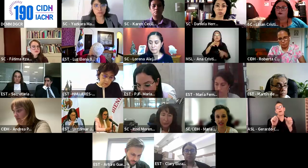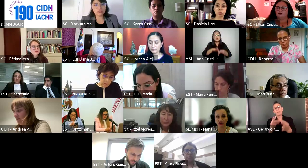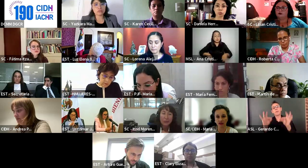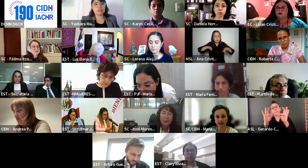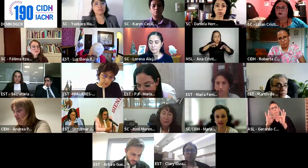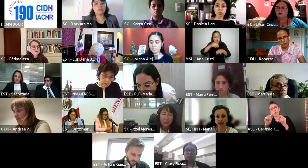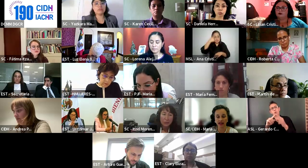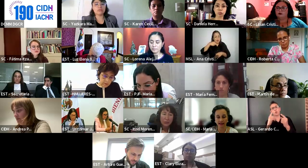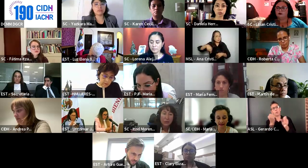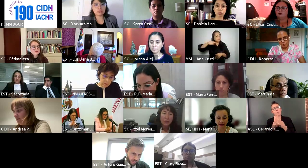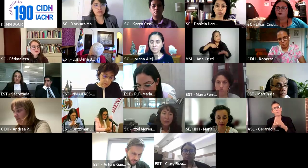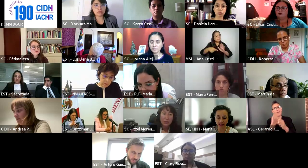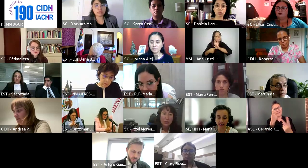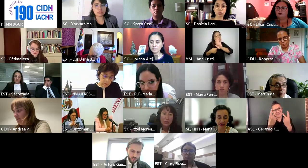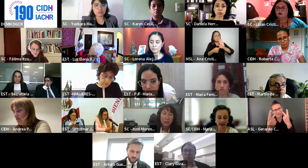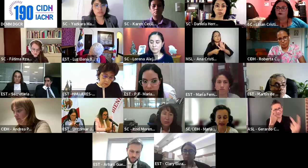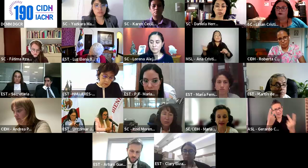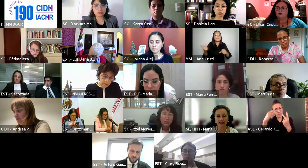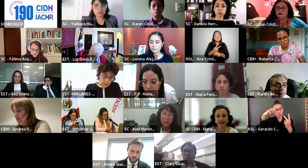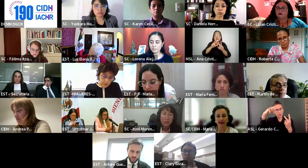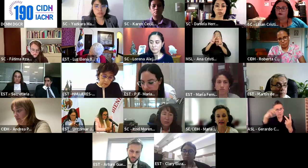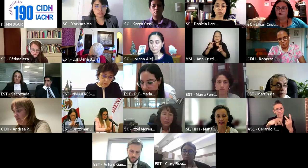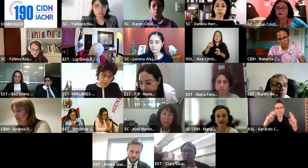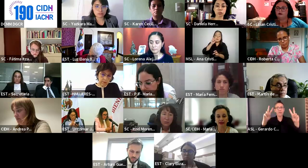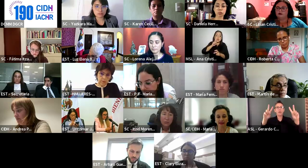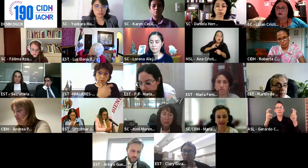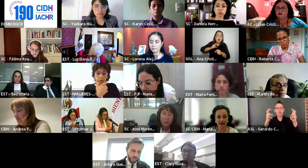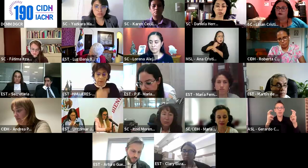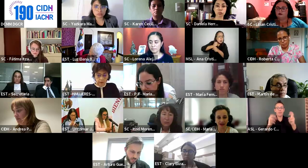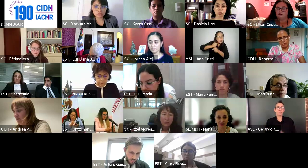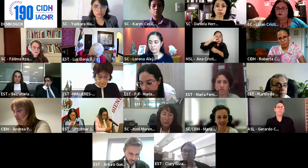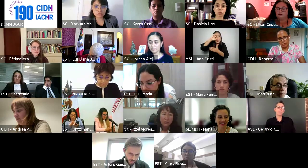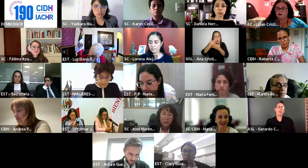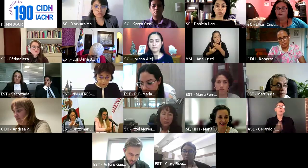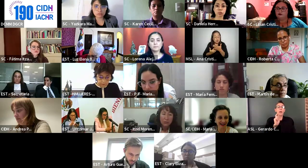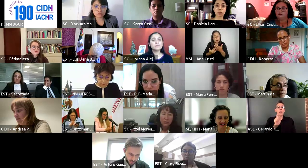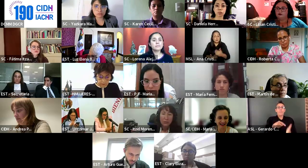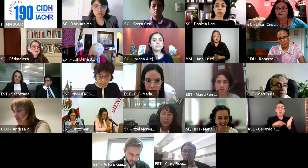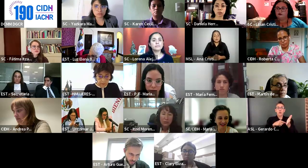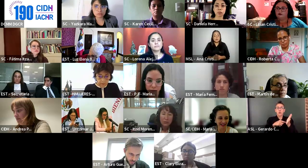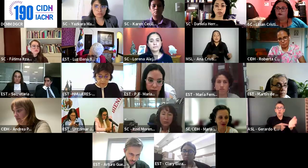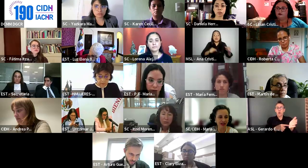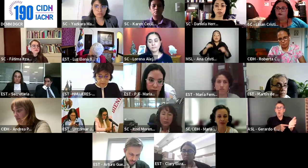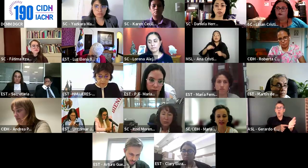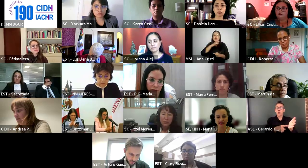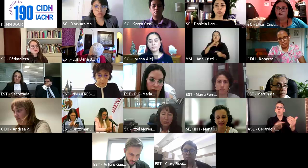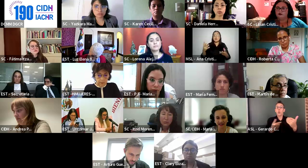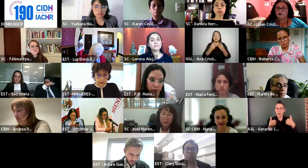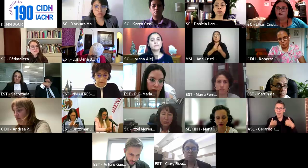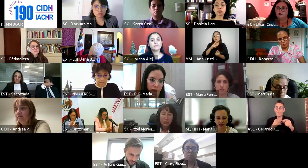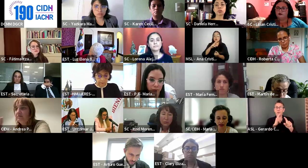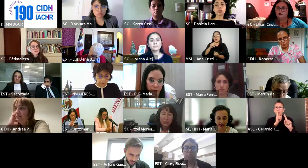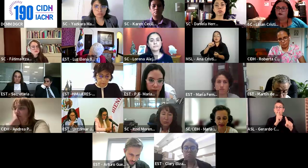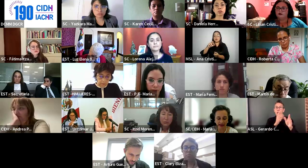la visibilización de esta temática. Indicar que tenemos aquí a la relatora de país,